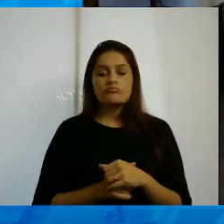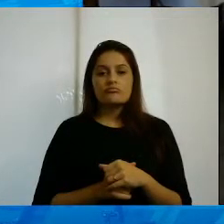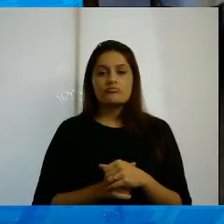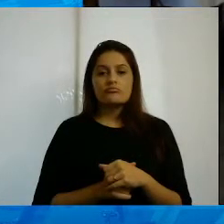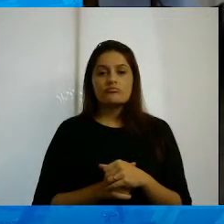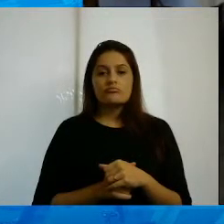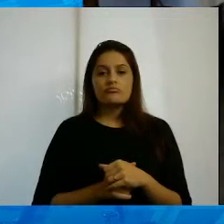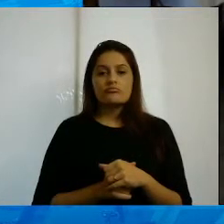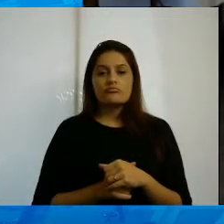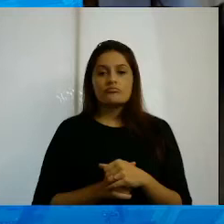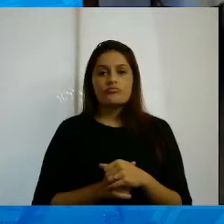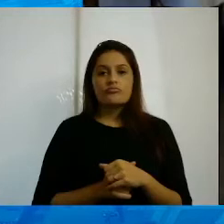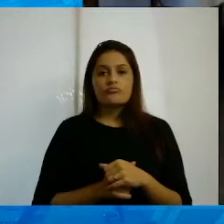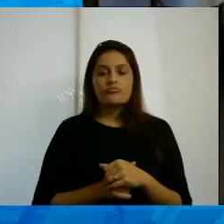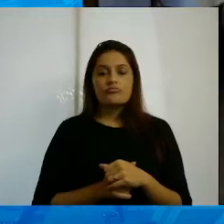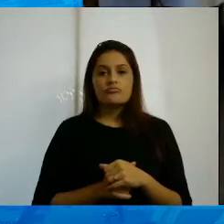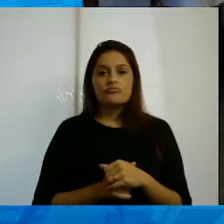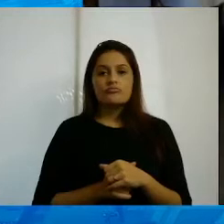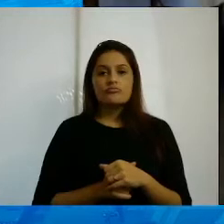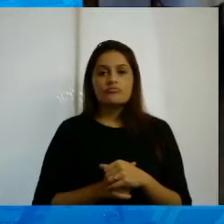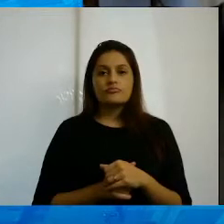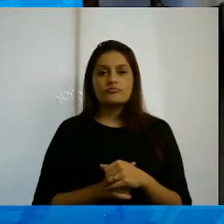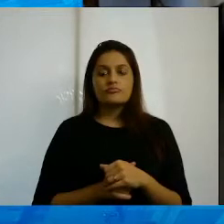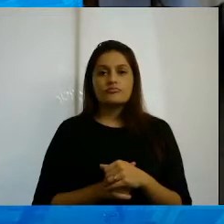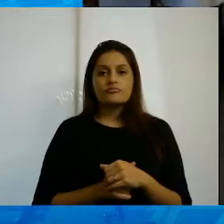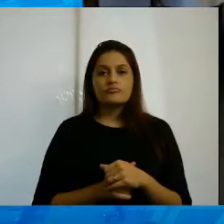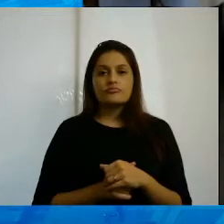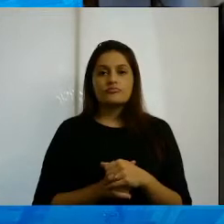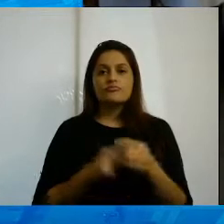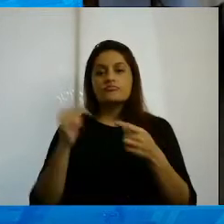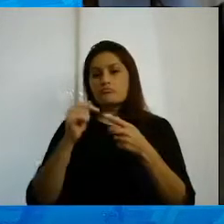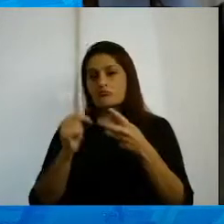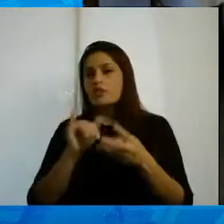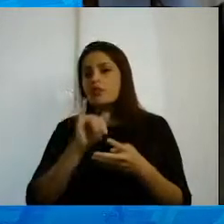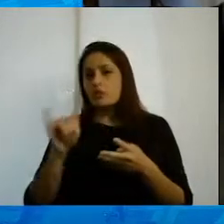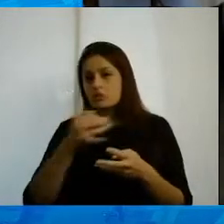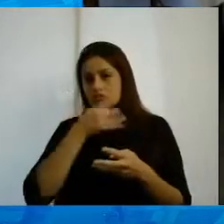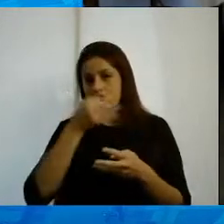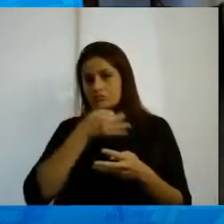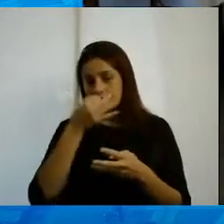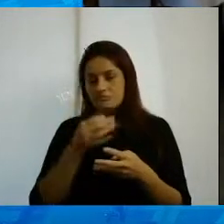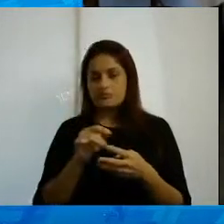los avances que se han realizado en delegación sobre un par de puntos.